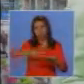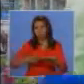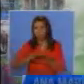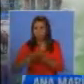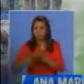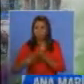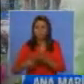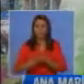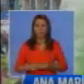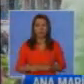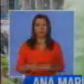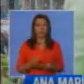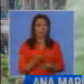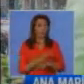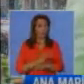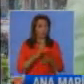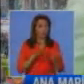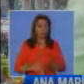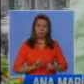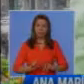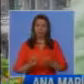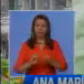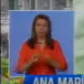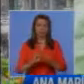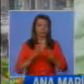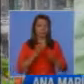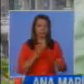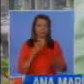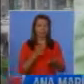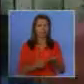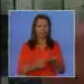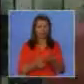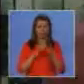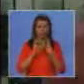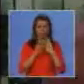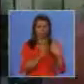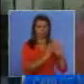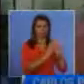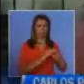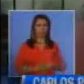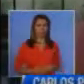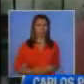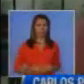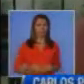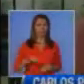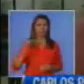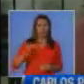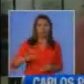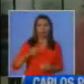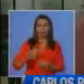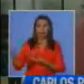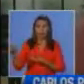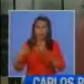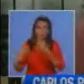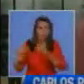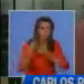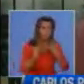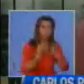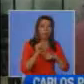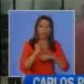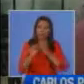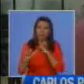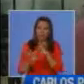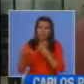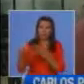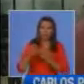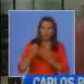reacciones por parte de los concejales de la capital. Conozcamos cuáles son ellas. Si necesita más información y más asesoramiento para tomar